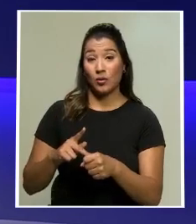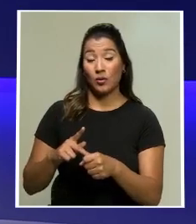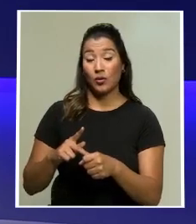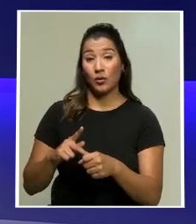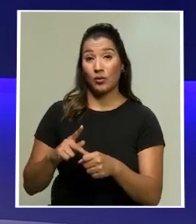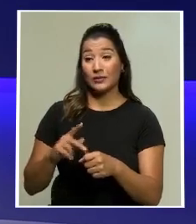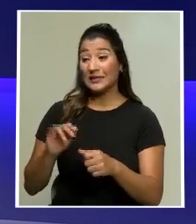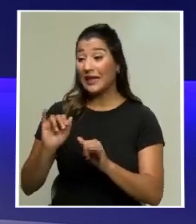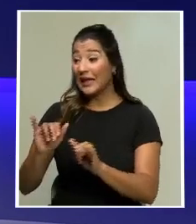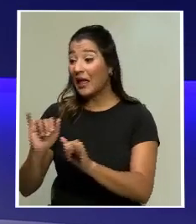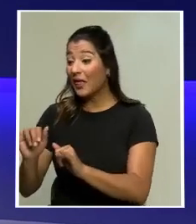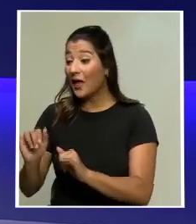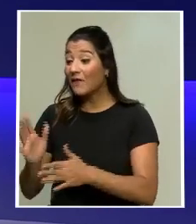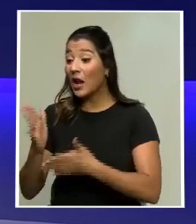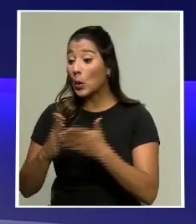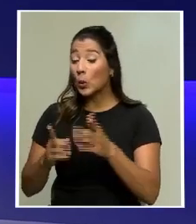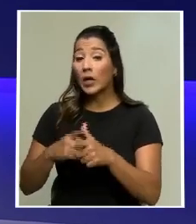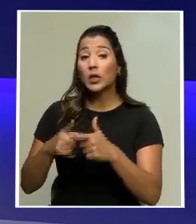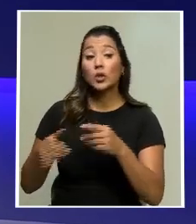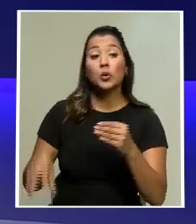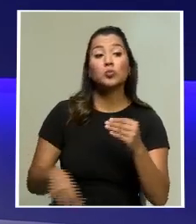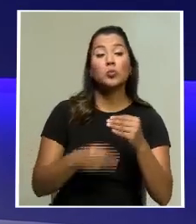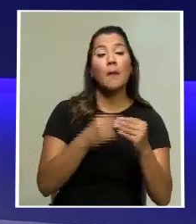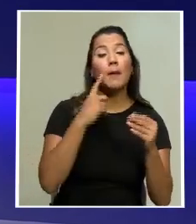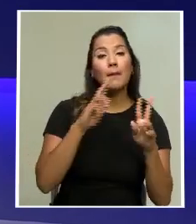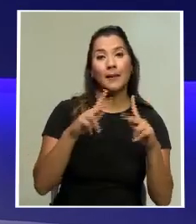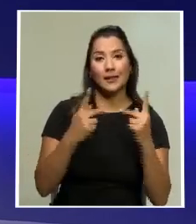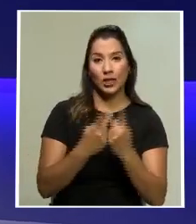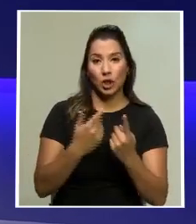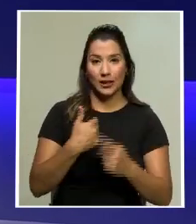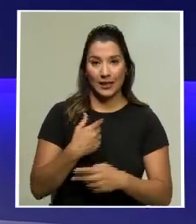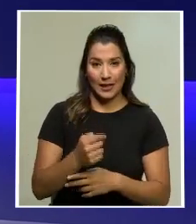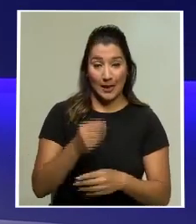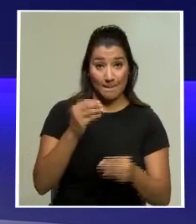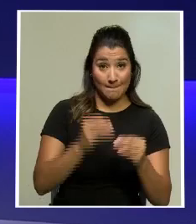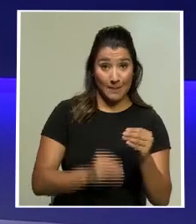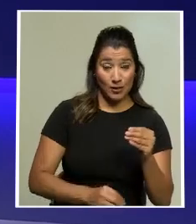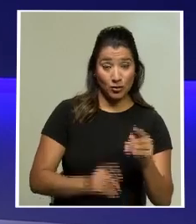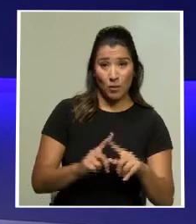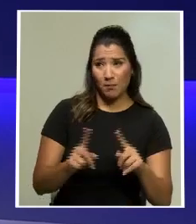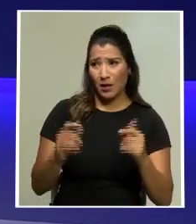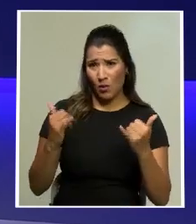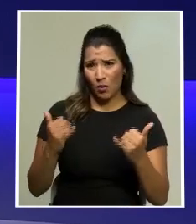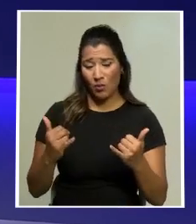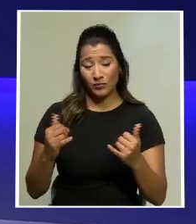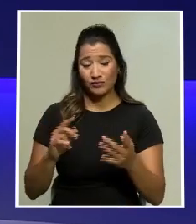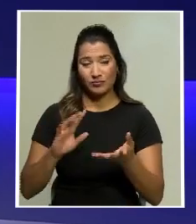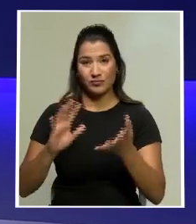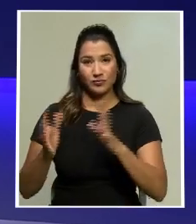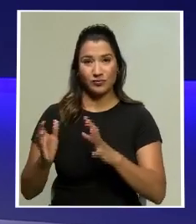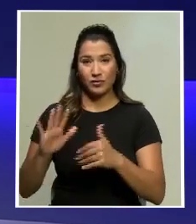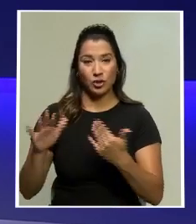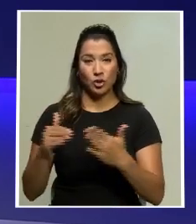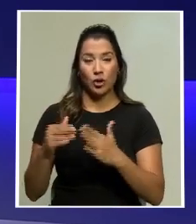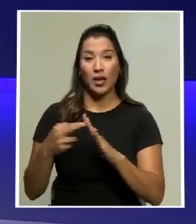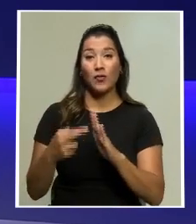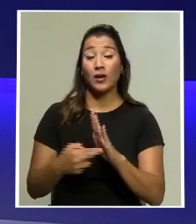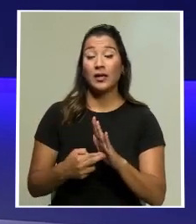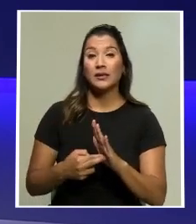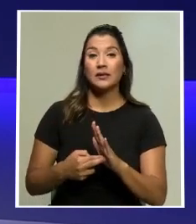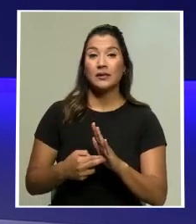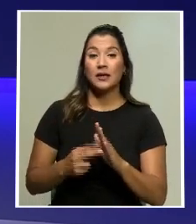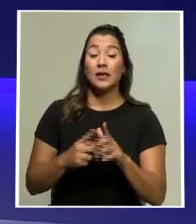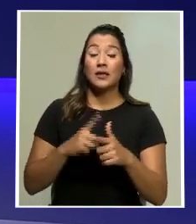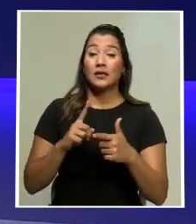ahora sí anuncian que sí entran por los residuos y eso los hace ganar 22 concejales más. Entonces es